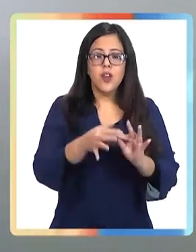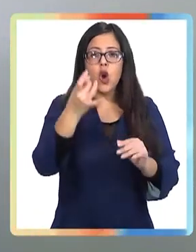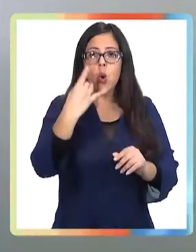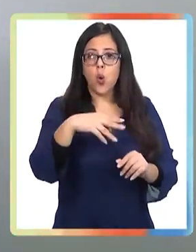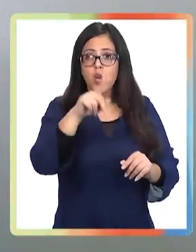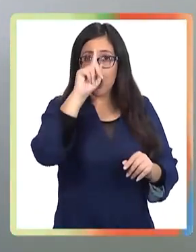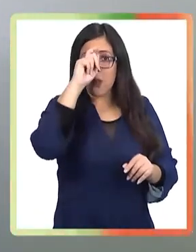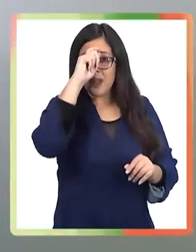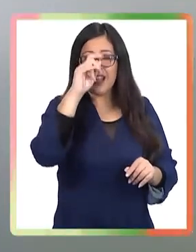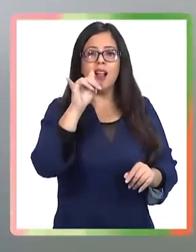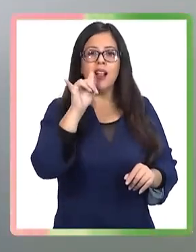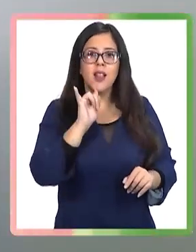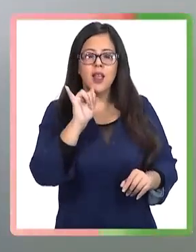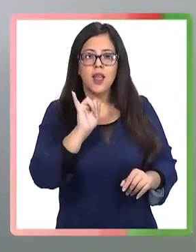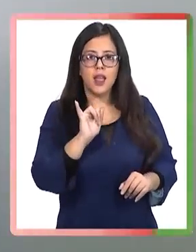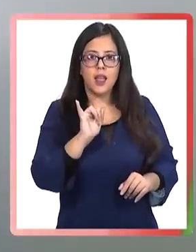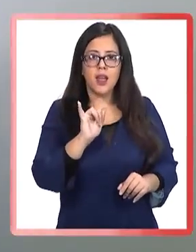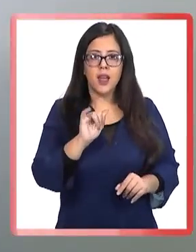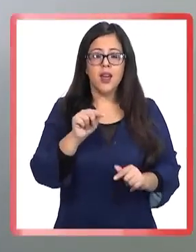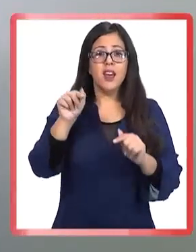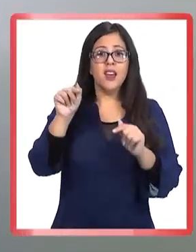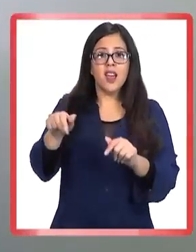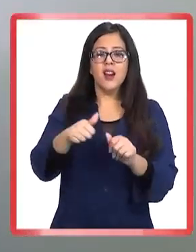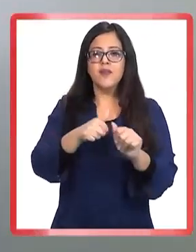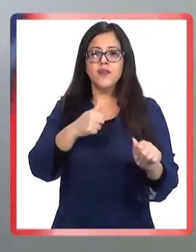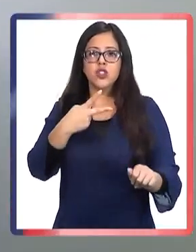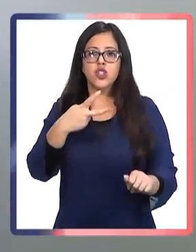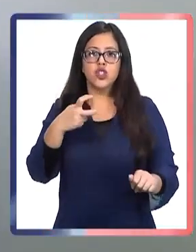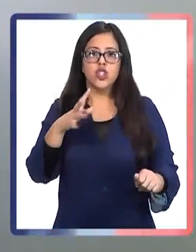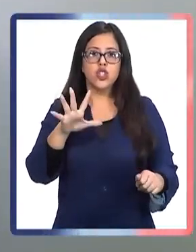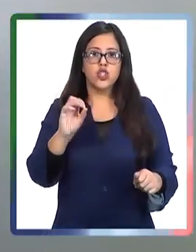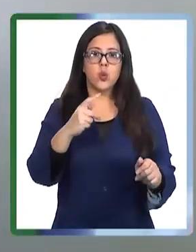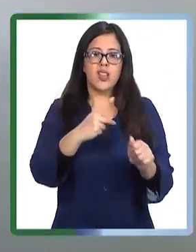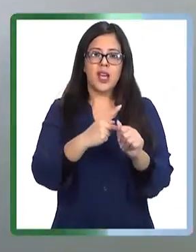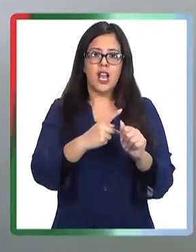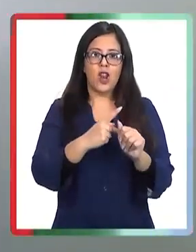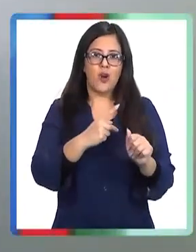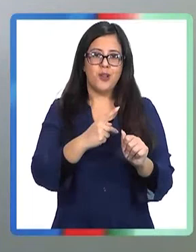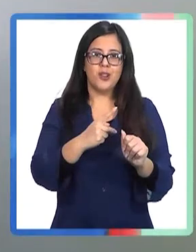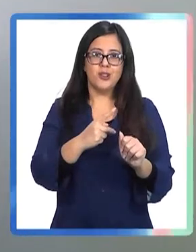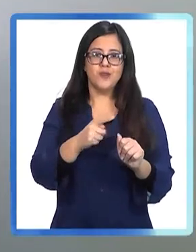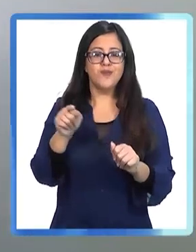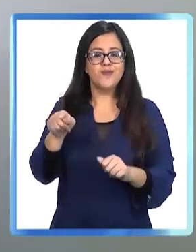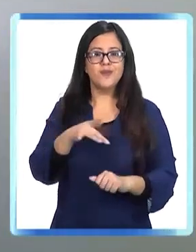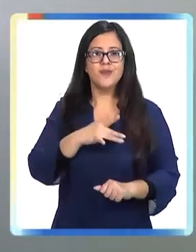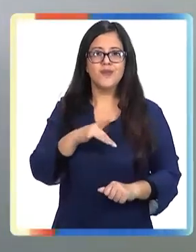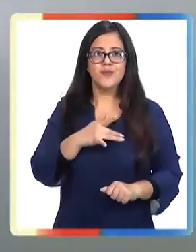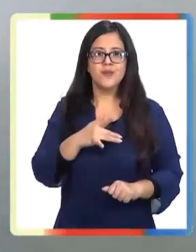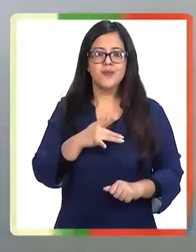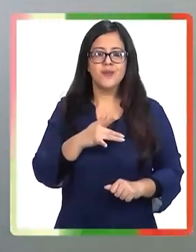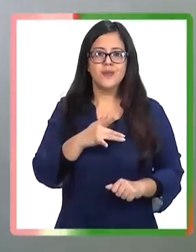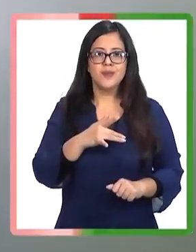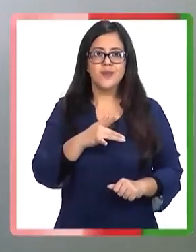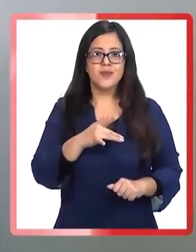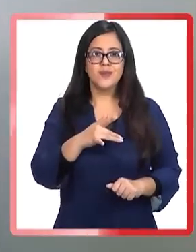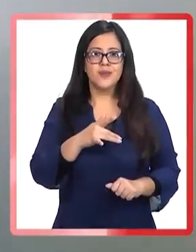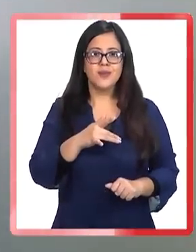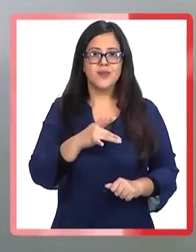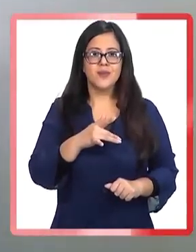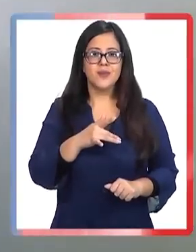del único hospital de Iquique, que está a una distancia de 250 kilómetros, y lamentablemente